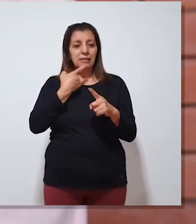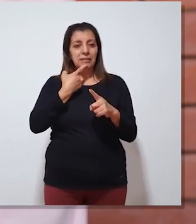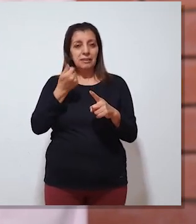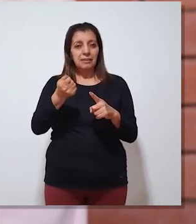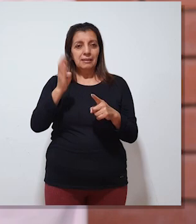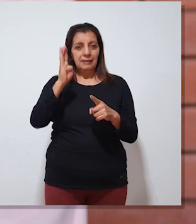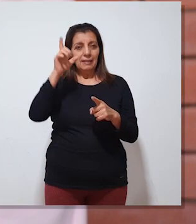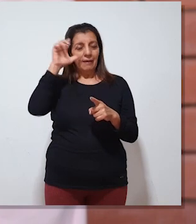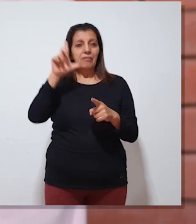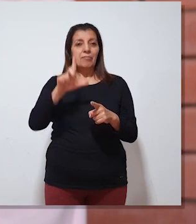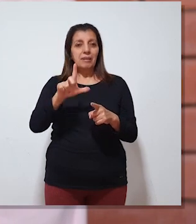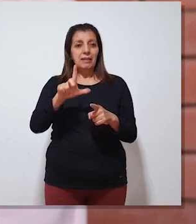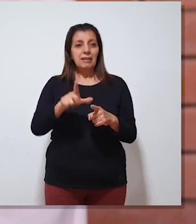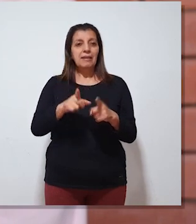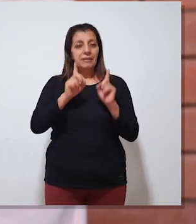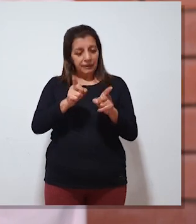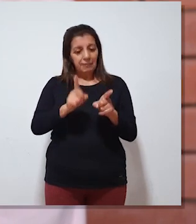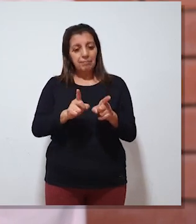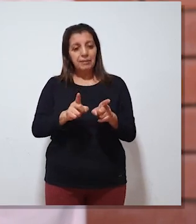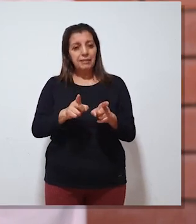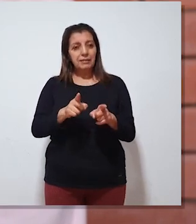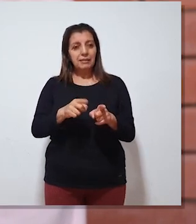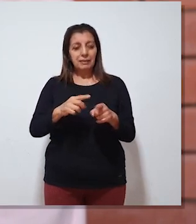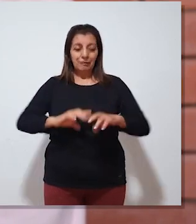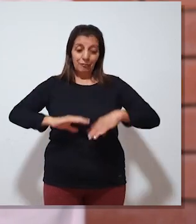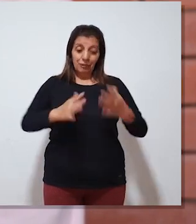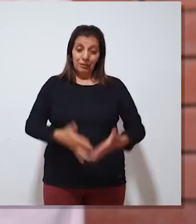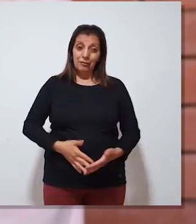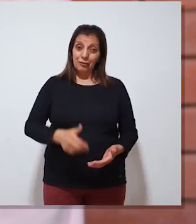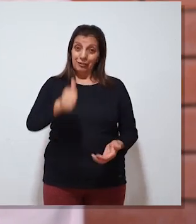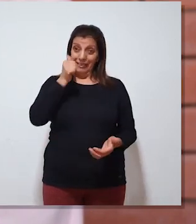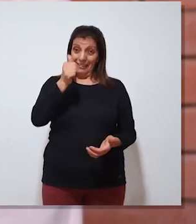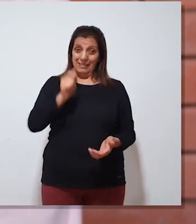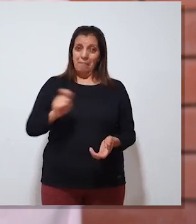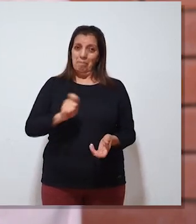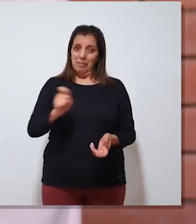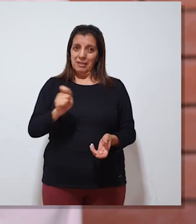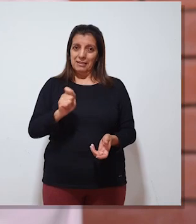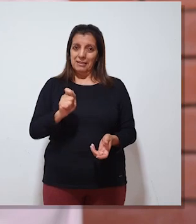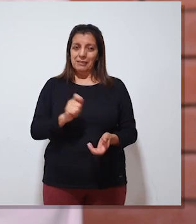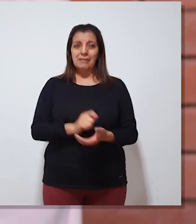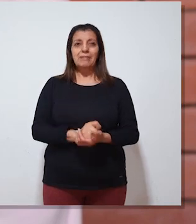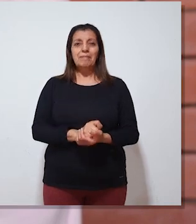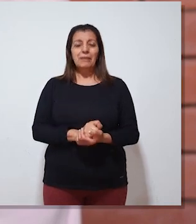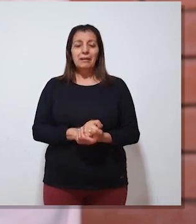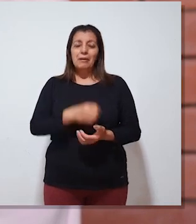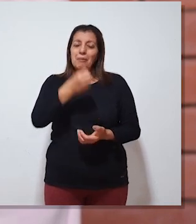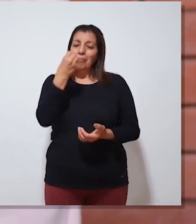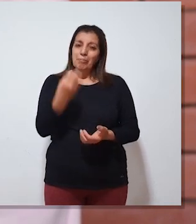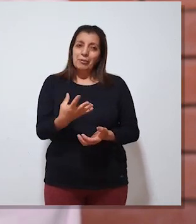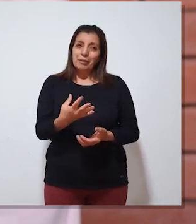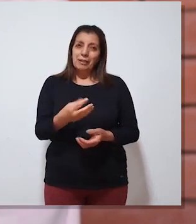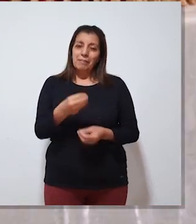era considerada estéril ya se encuentra en su sexto mes, porque no hay nada imposible para